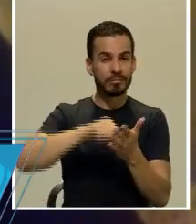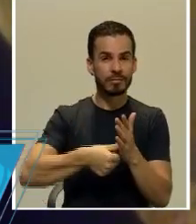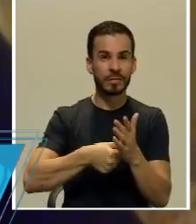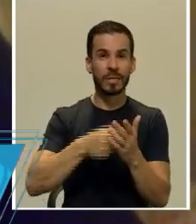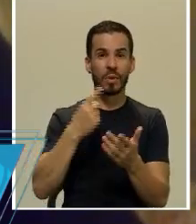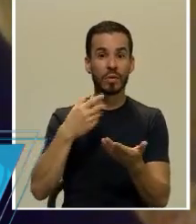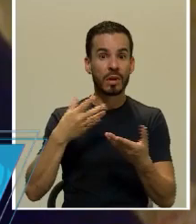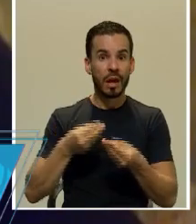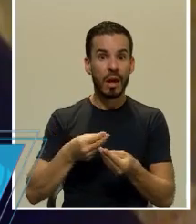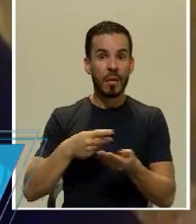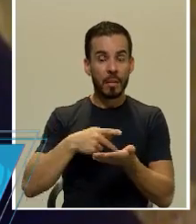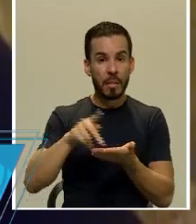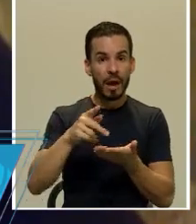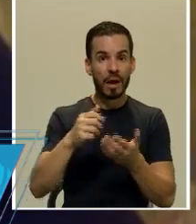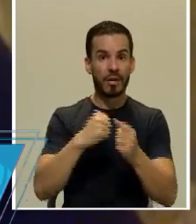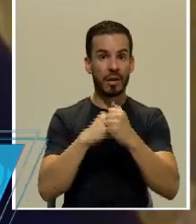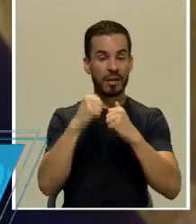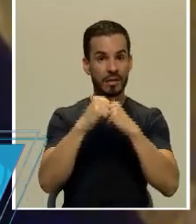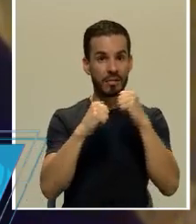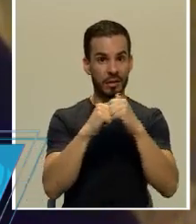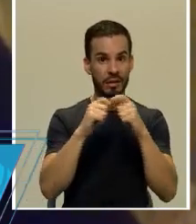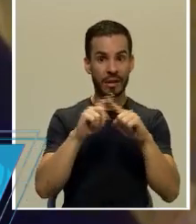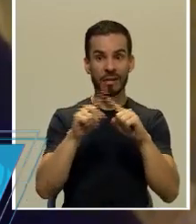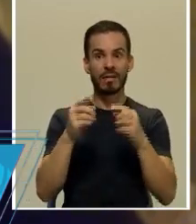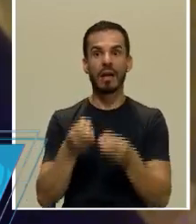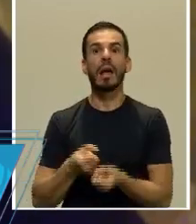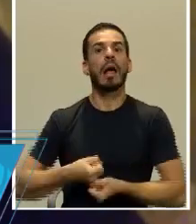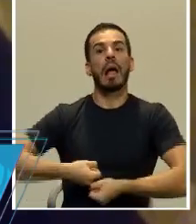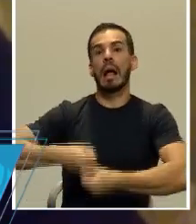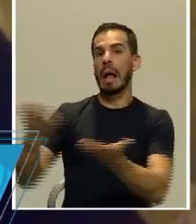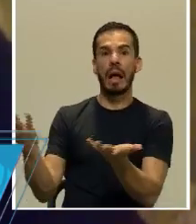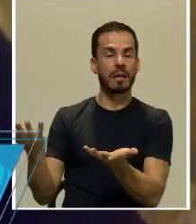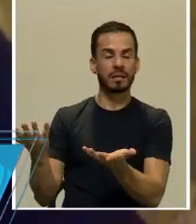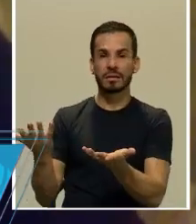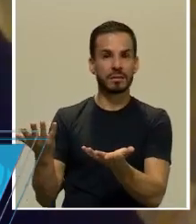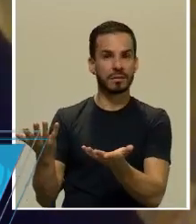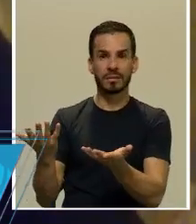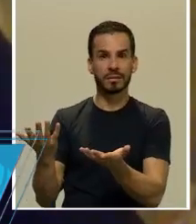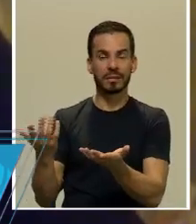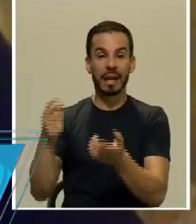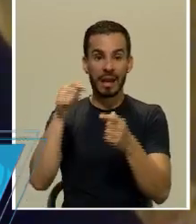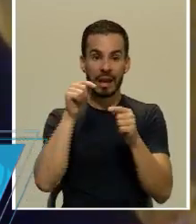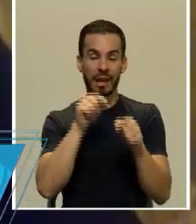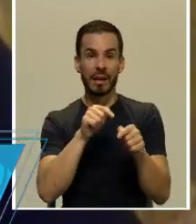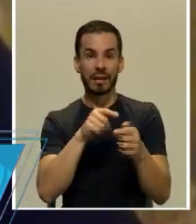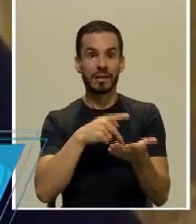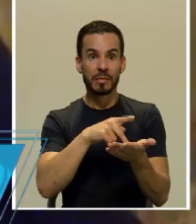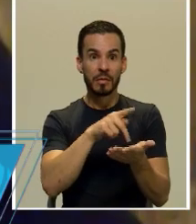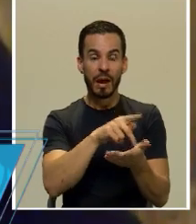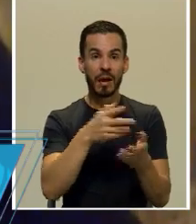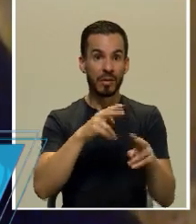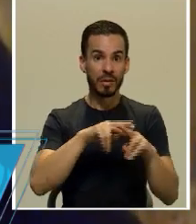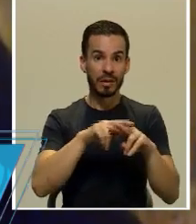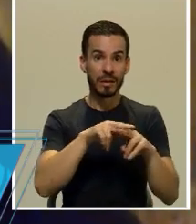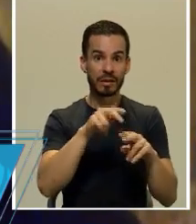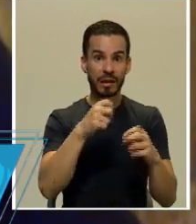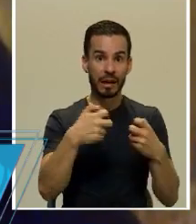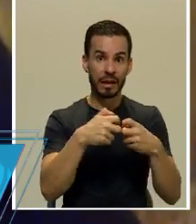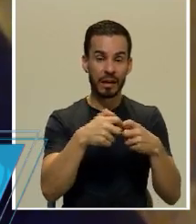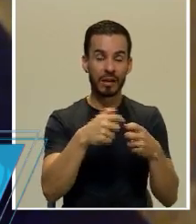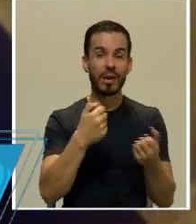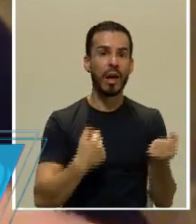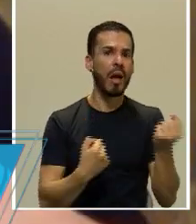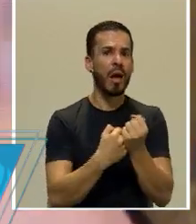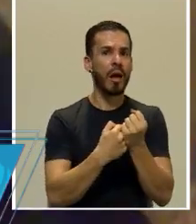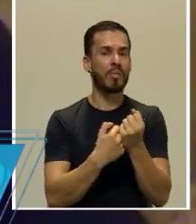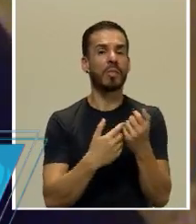sea, una inversión en infraestructura, a diferencia de gasto, más bien apoya y sustenta otro